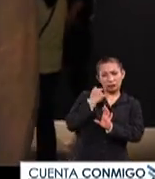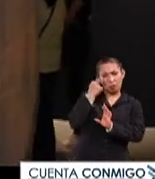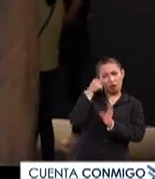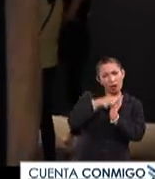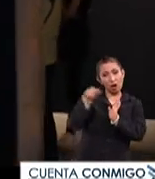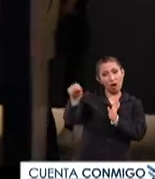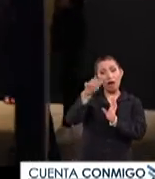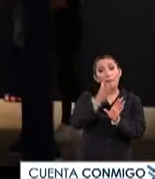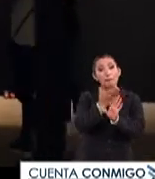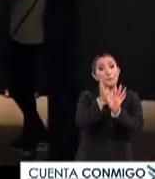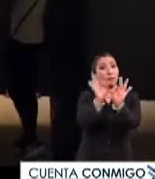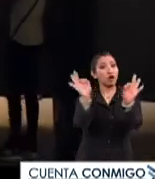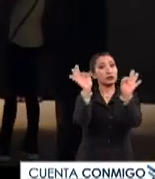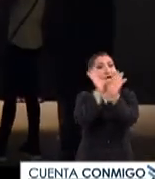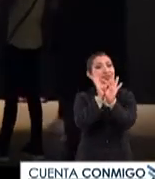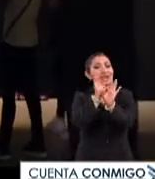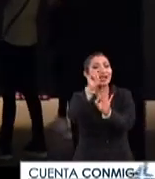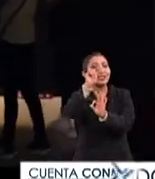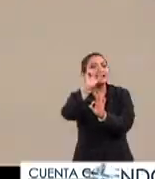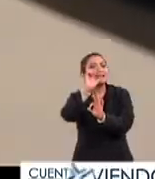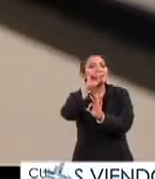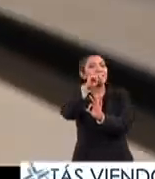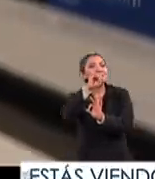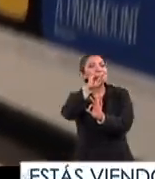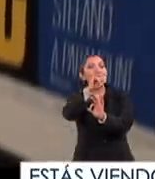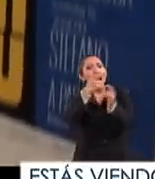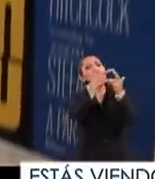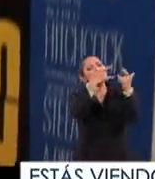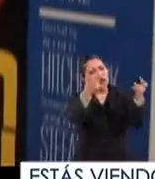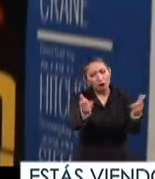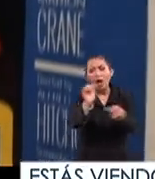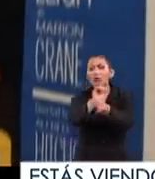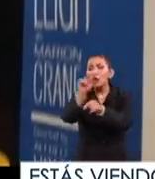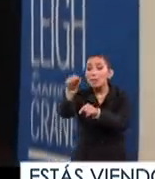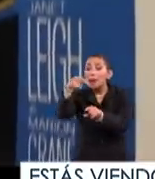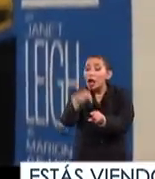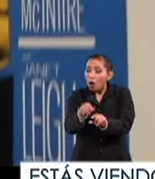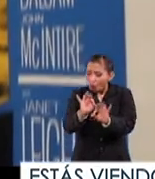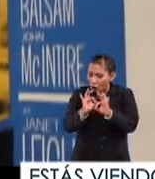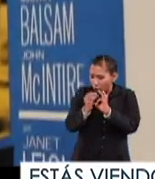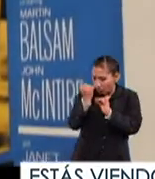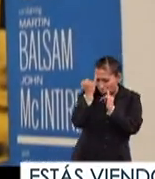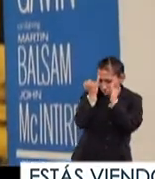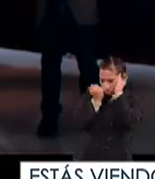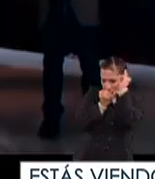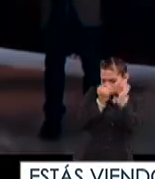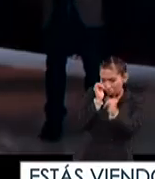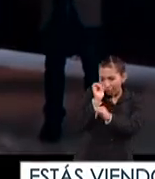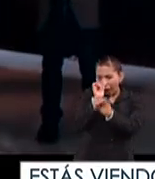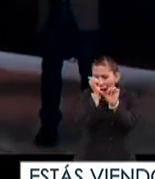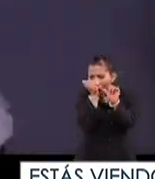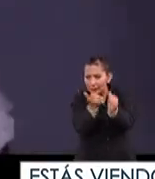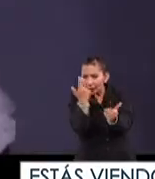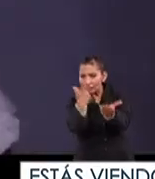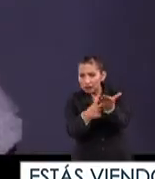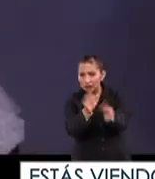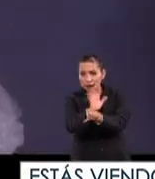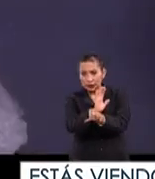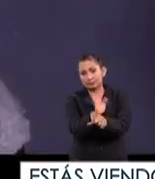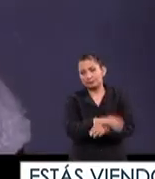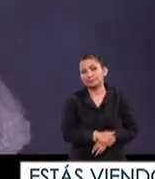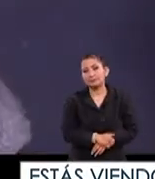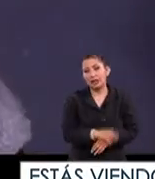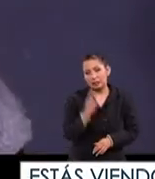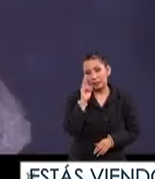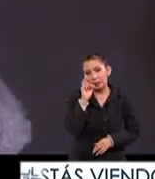decía también, que era muy importante la técnica. Le importaba el argumento, los actores, pero la técnica era el arte cinematográfico. Exacto, y